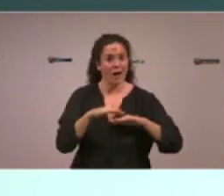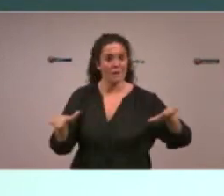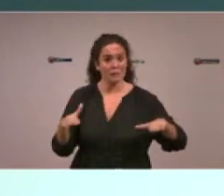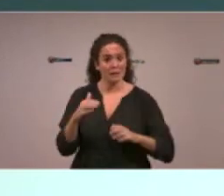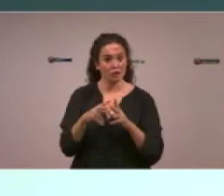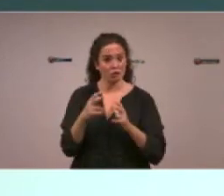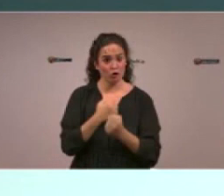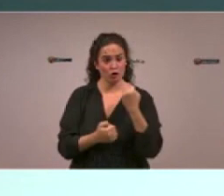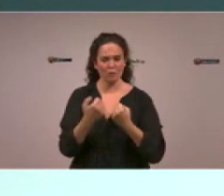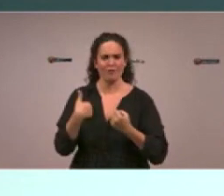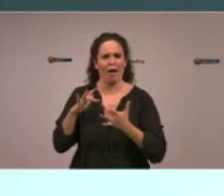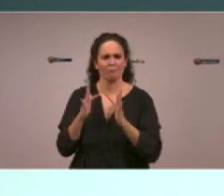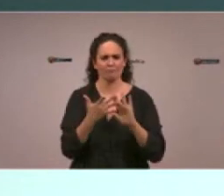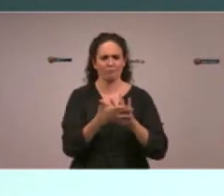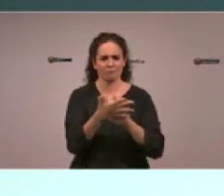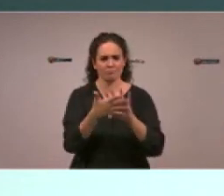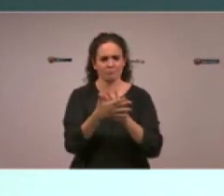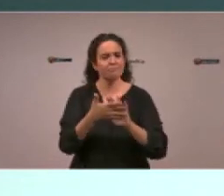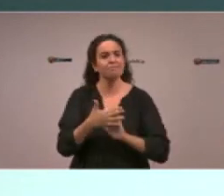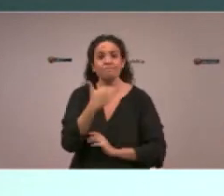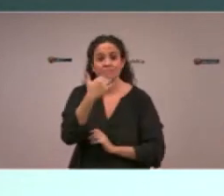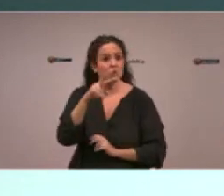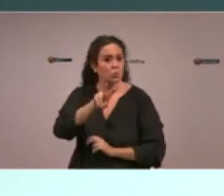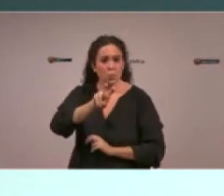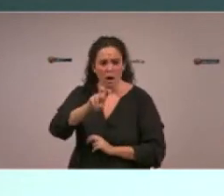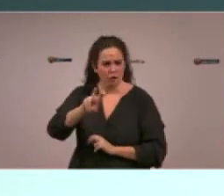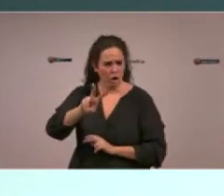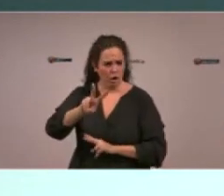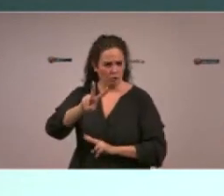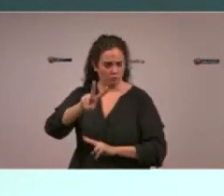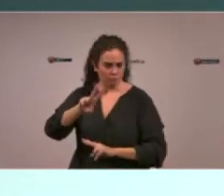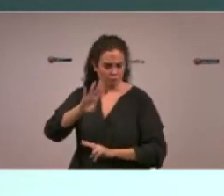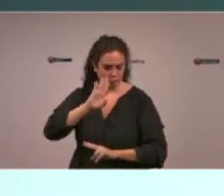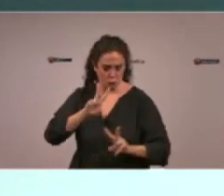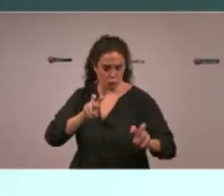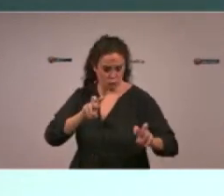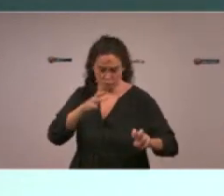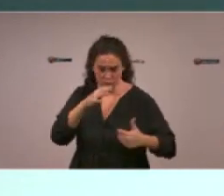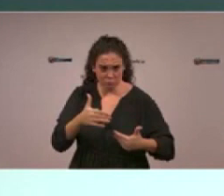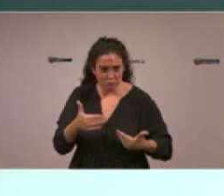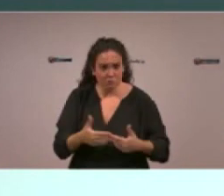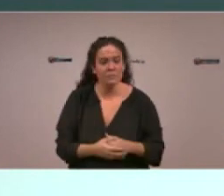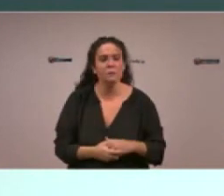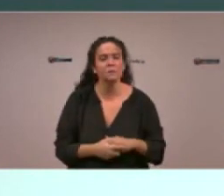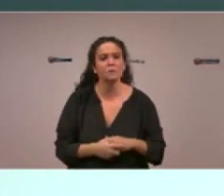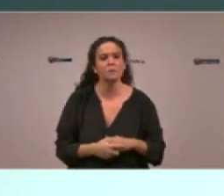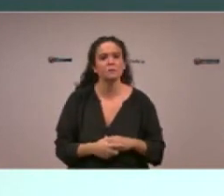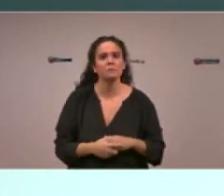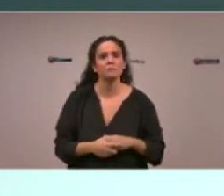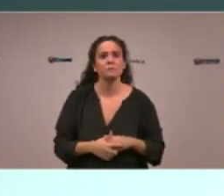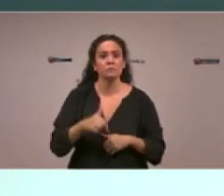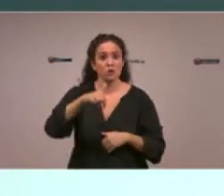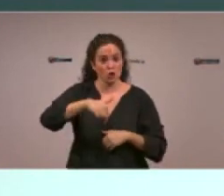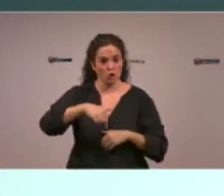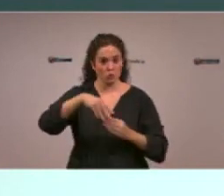socioeconómica. La mayor novedad con respecto al documento que conocen ustedes es que el documento que hoy enviamos